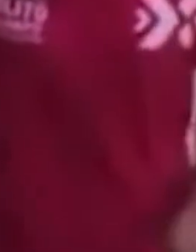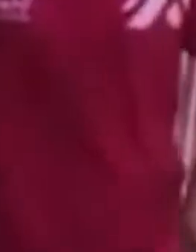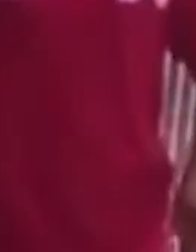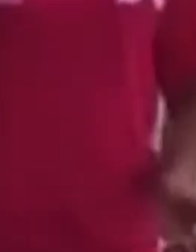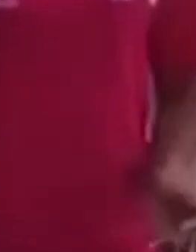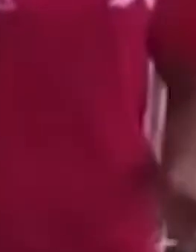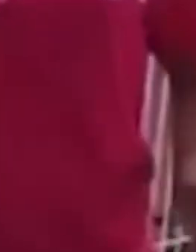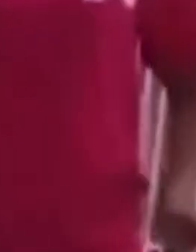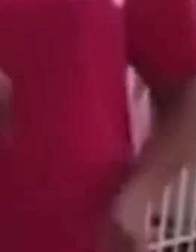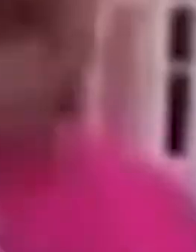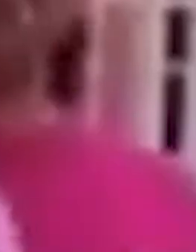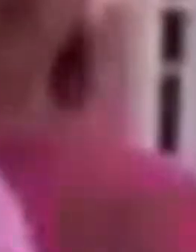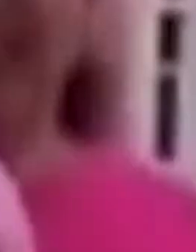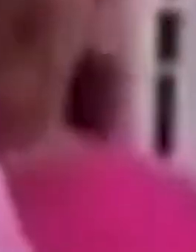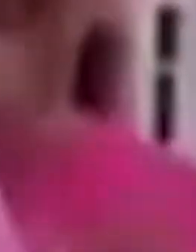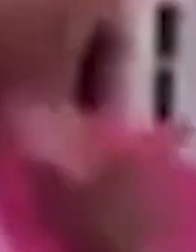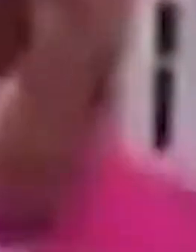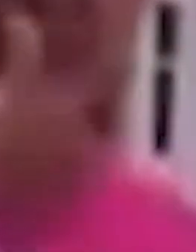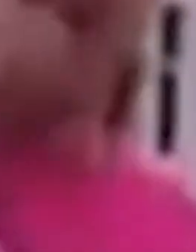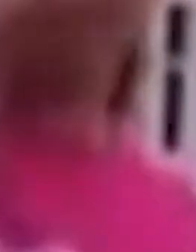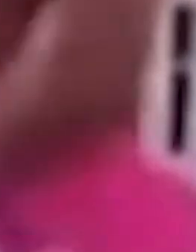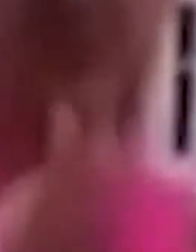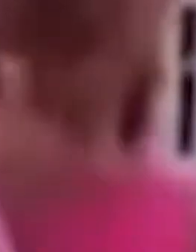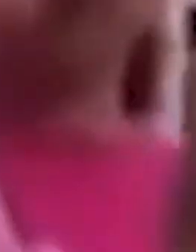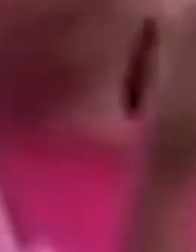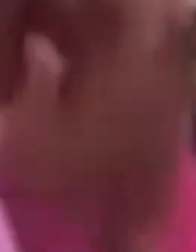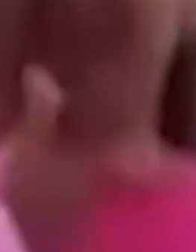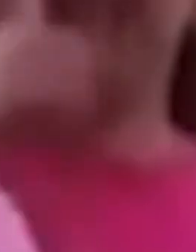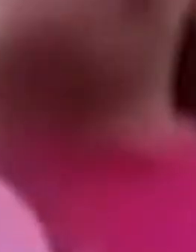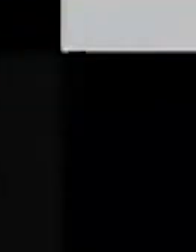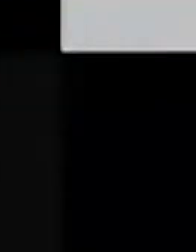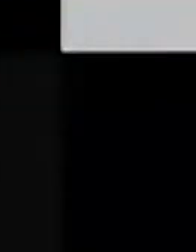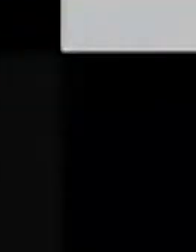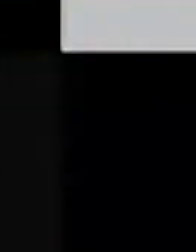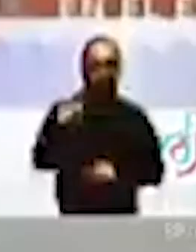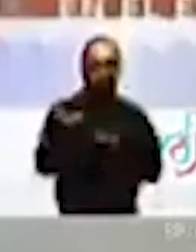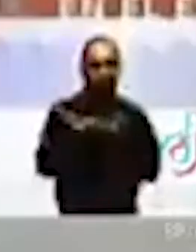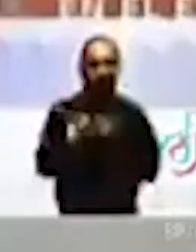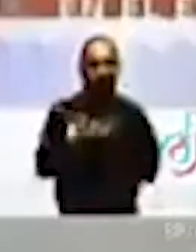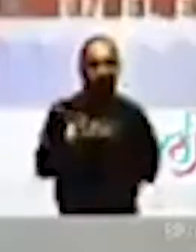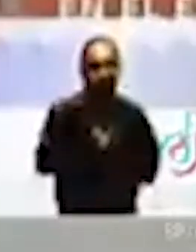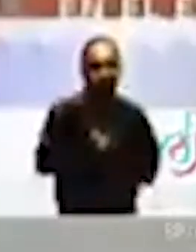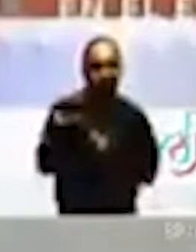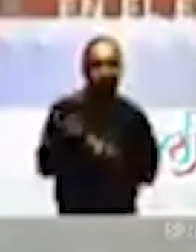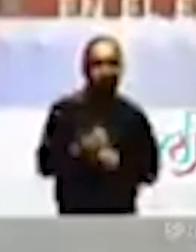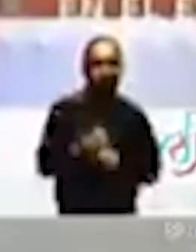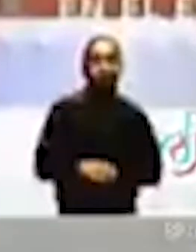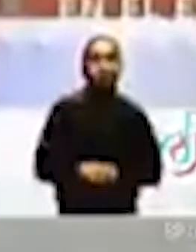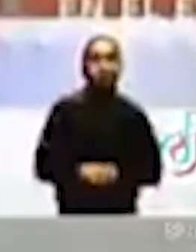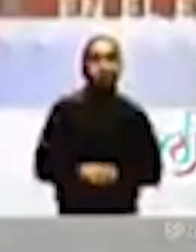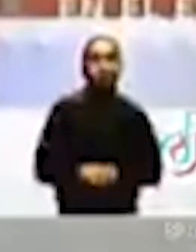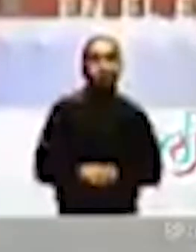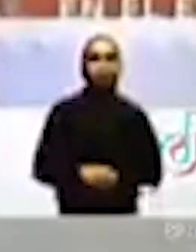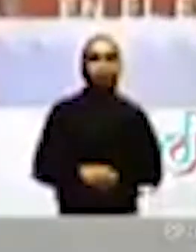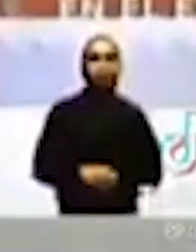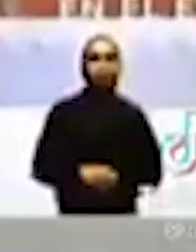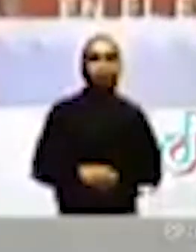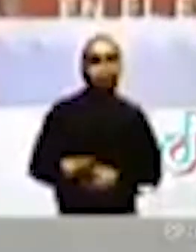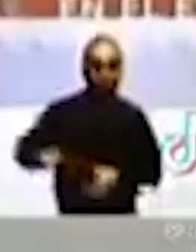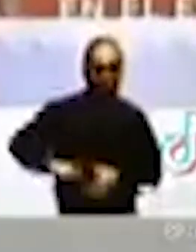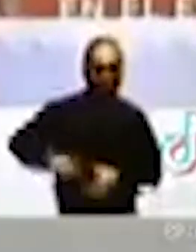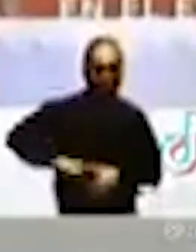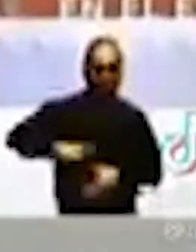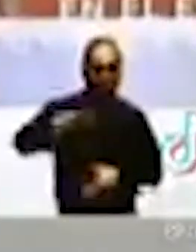sabe las carencias y que cumple sus promesas. ¿Cuál sería el equilibrio que buscaría su